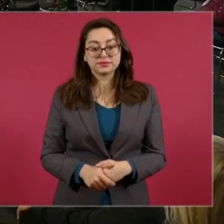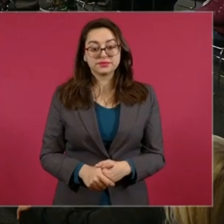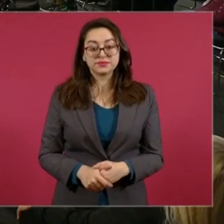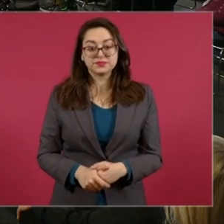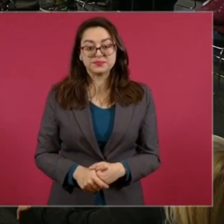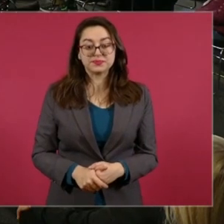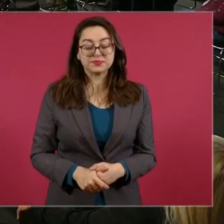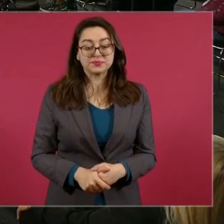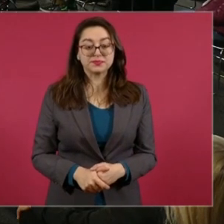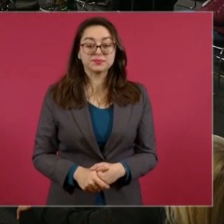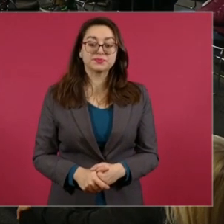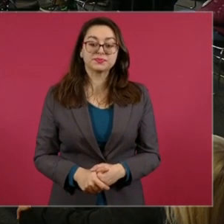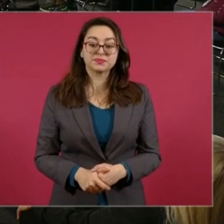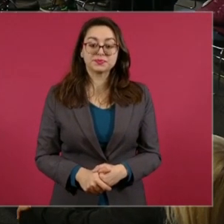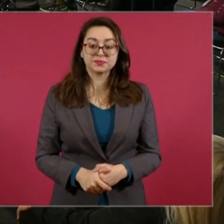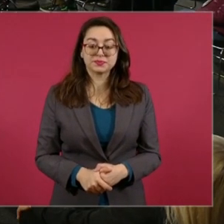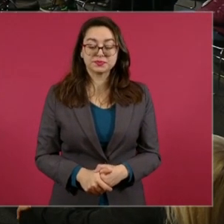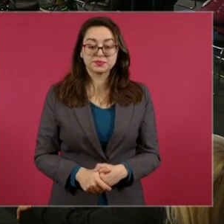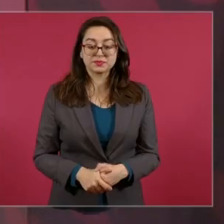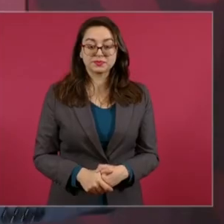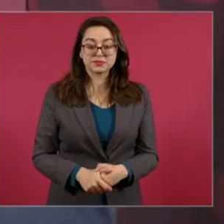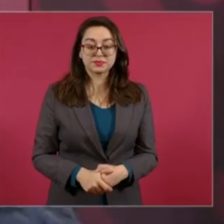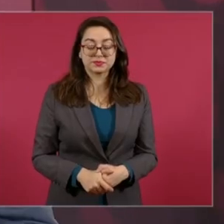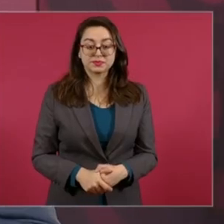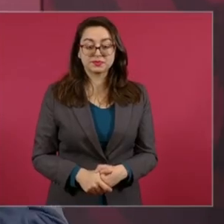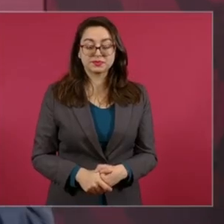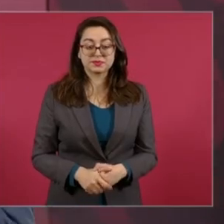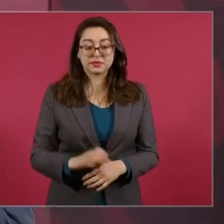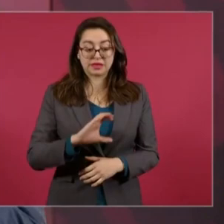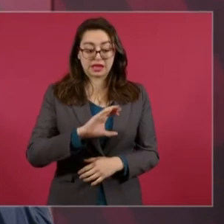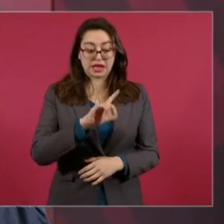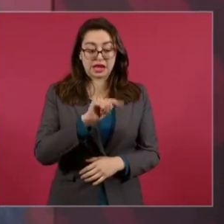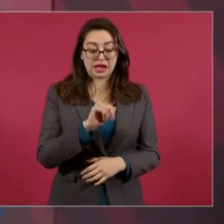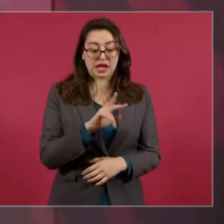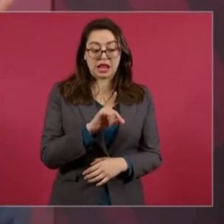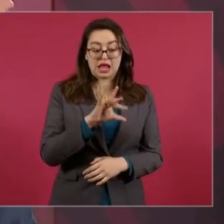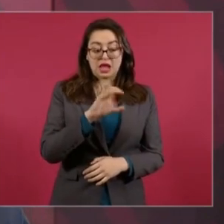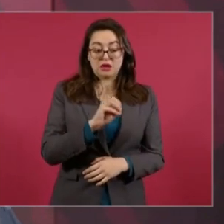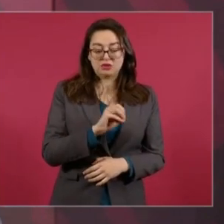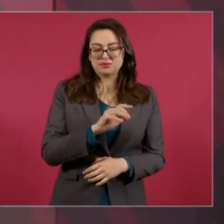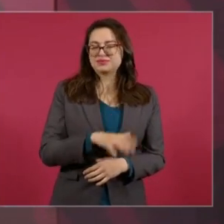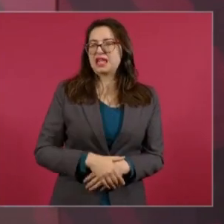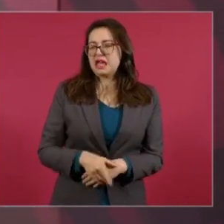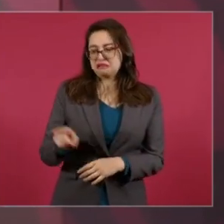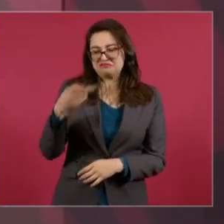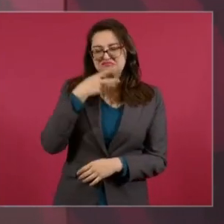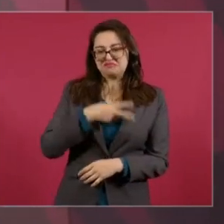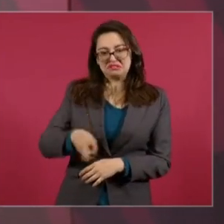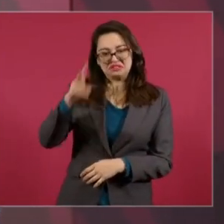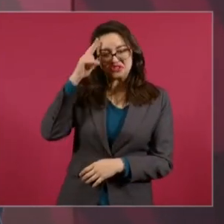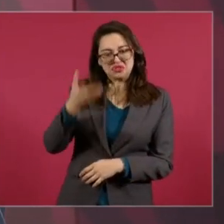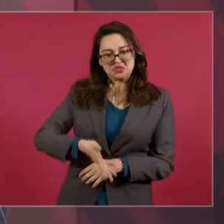Y Claudio, todavía, Claudio papá, le dijo, usted no sabe,